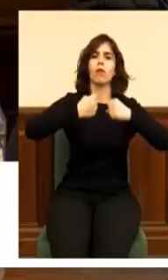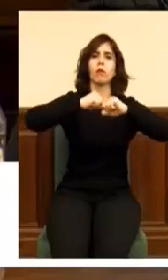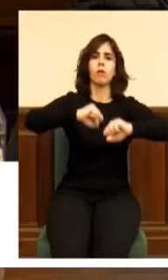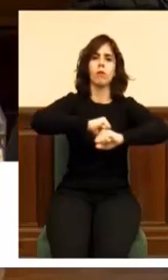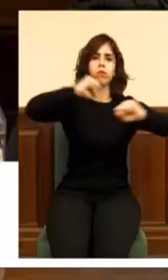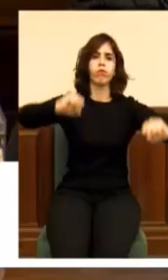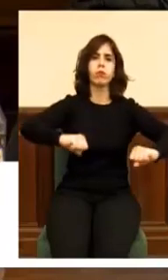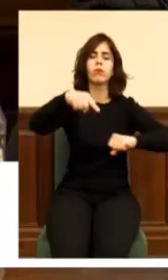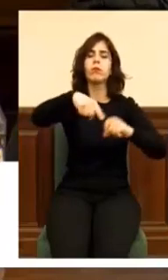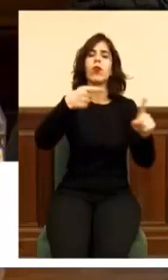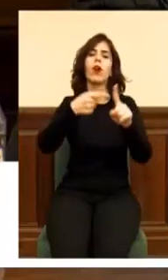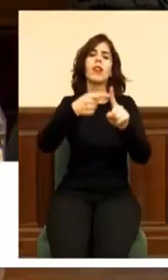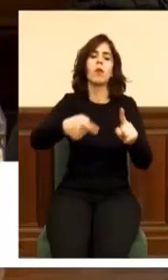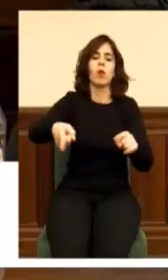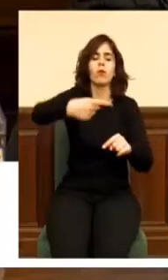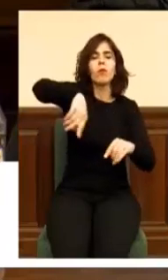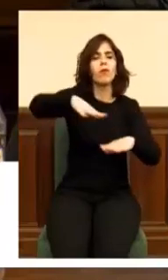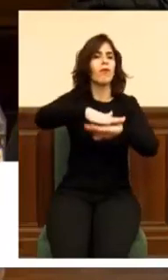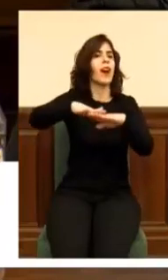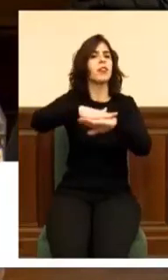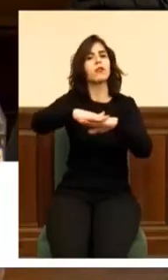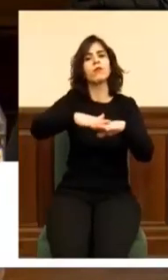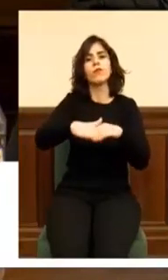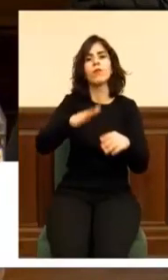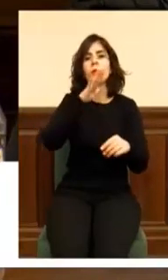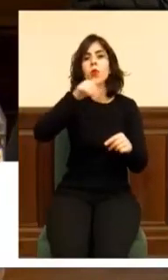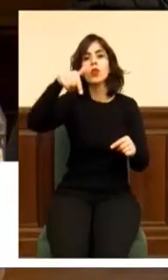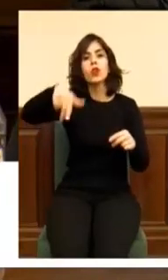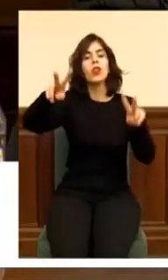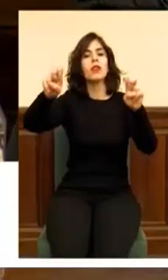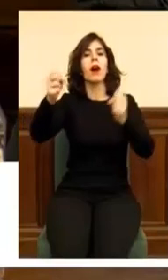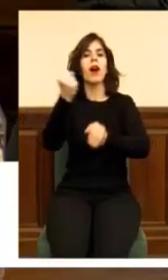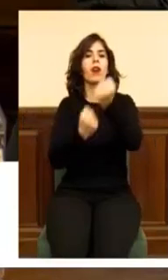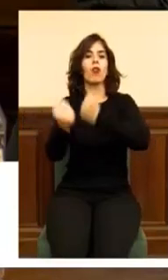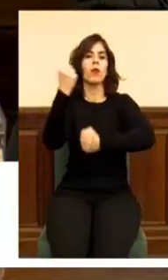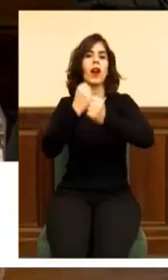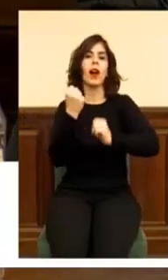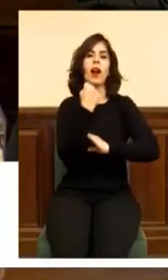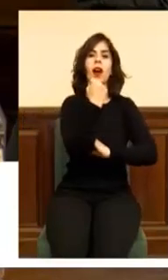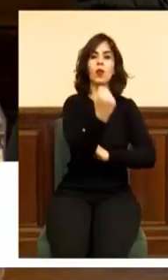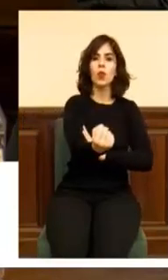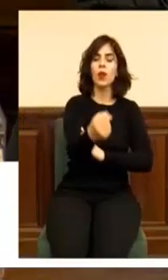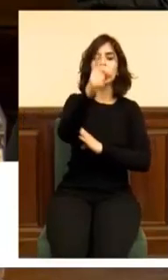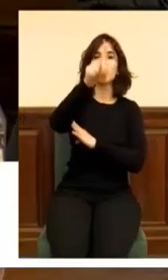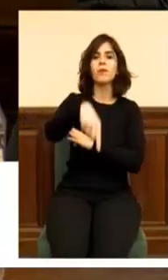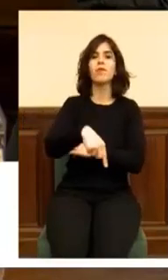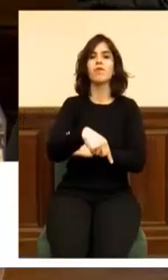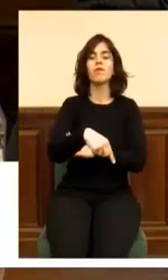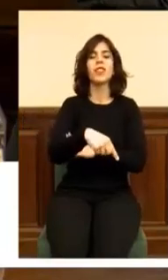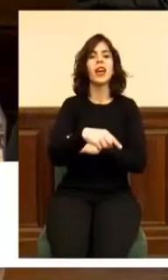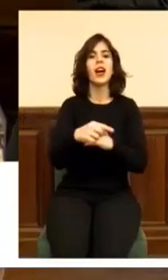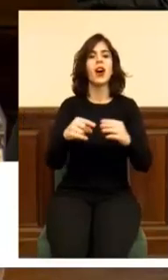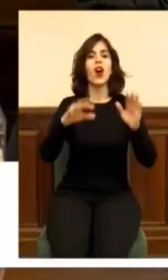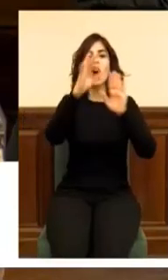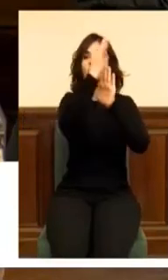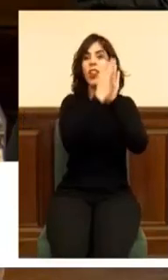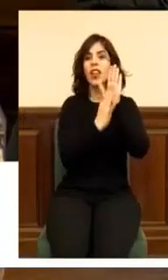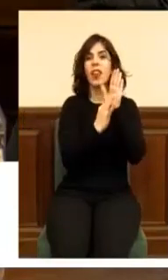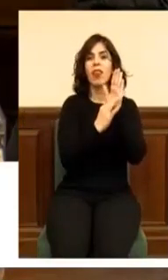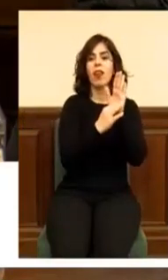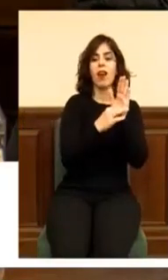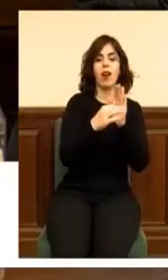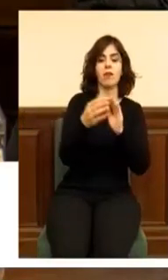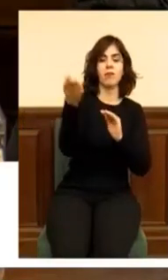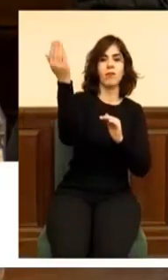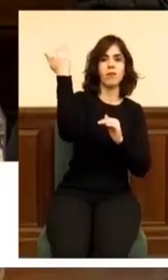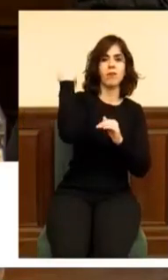objetivos fundamentales. Por eso nos alegra el aumento de las ayudas económicas, así como la reforma de la ordenanza que se tasó hace unos meses